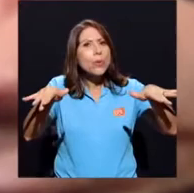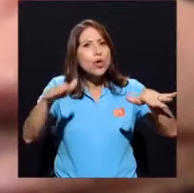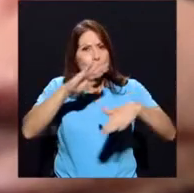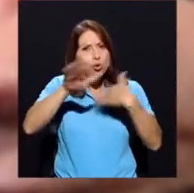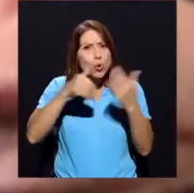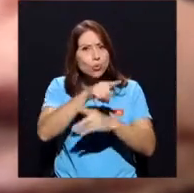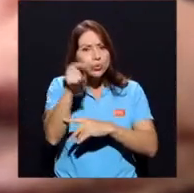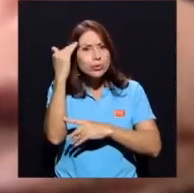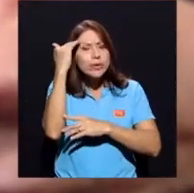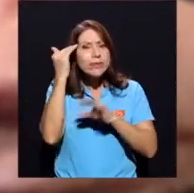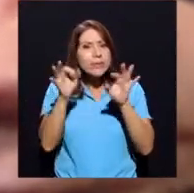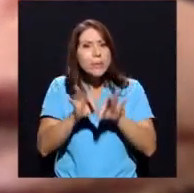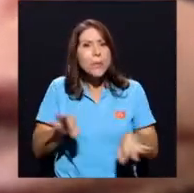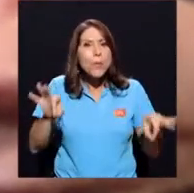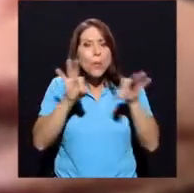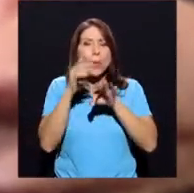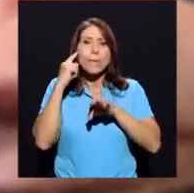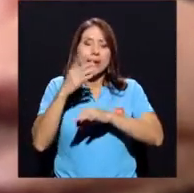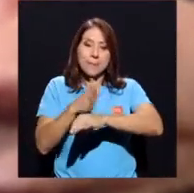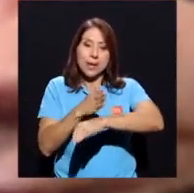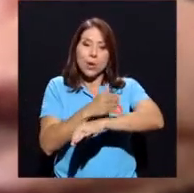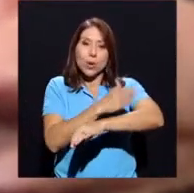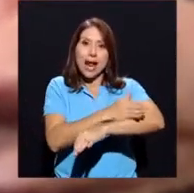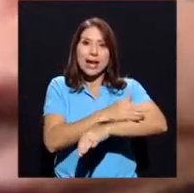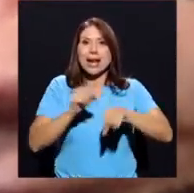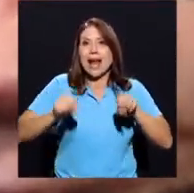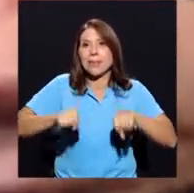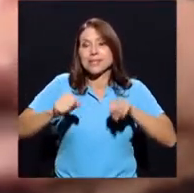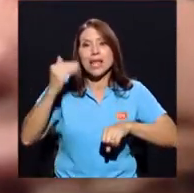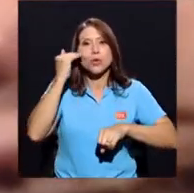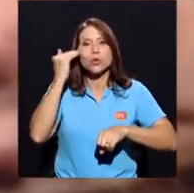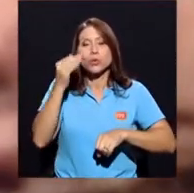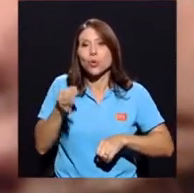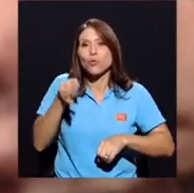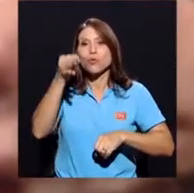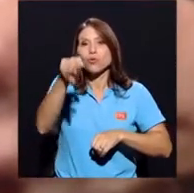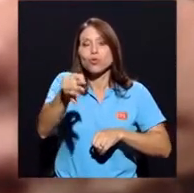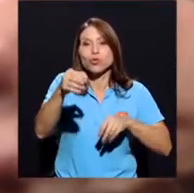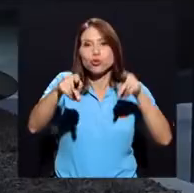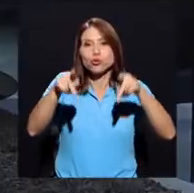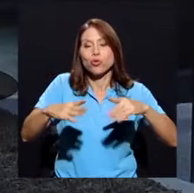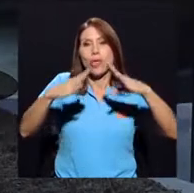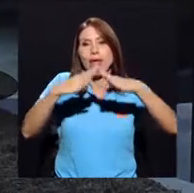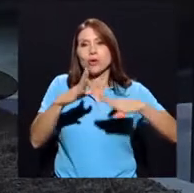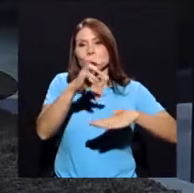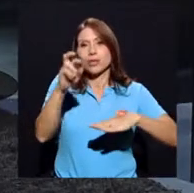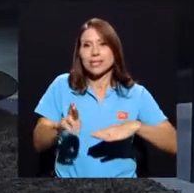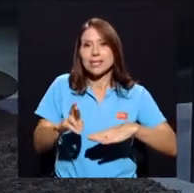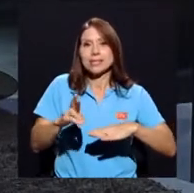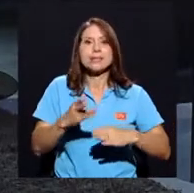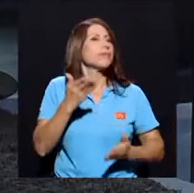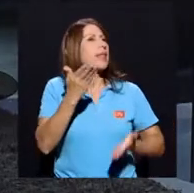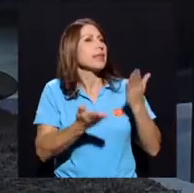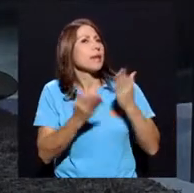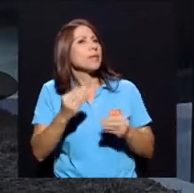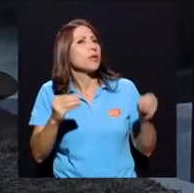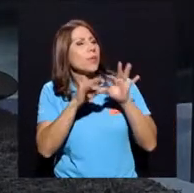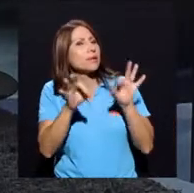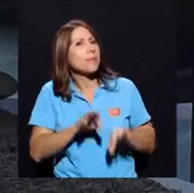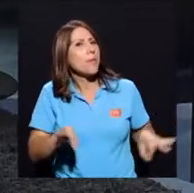mejorar este la capacidad cognitiva de los futuros ciudadanos costarricenses tal vez la parte más importante de la educación